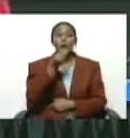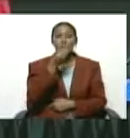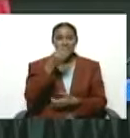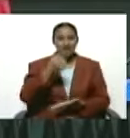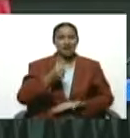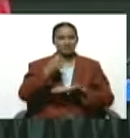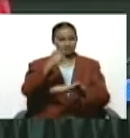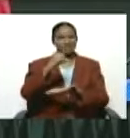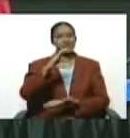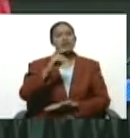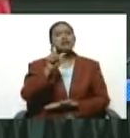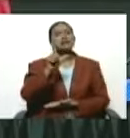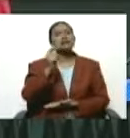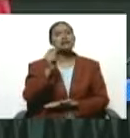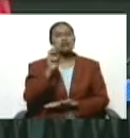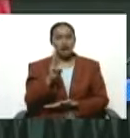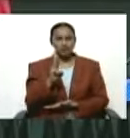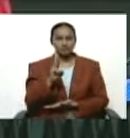nacional.